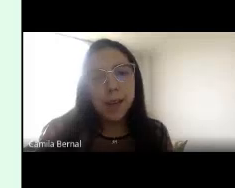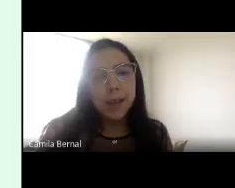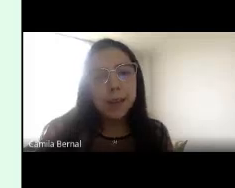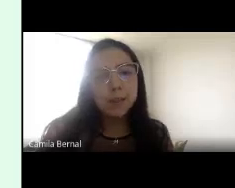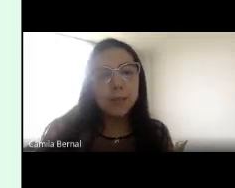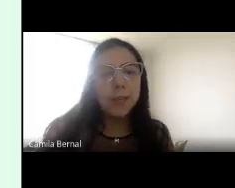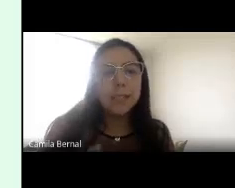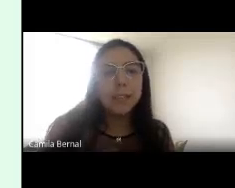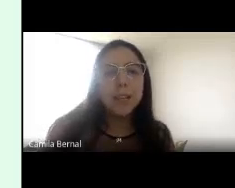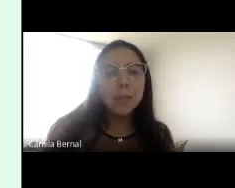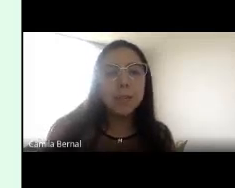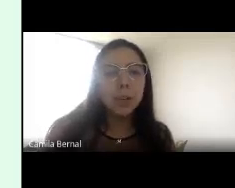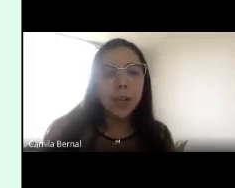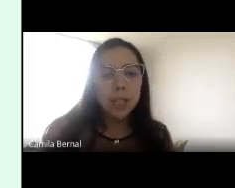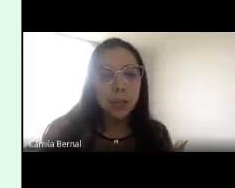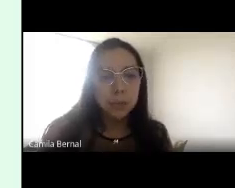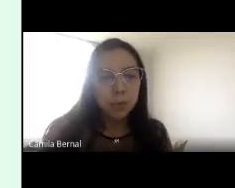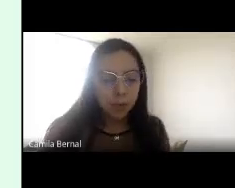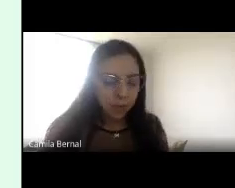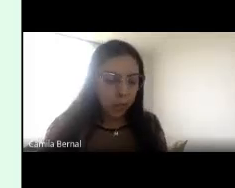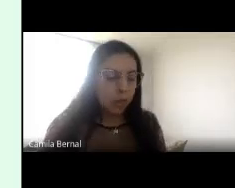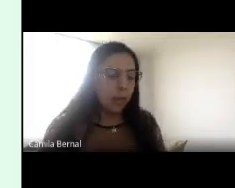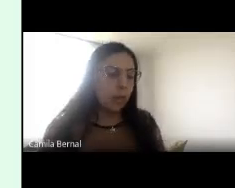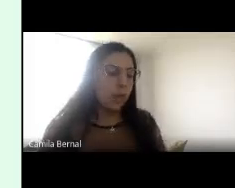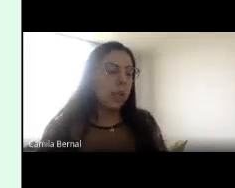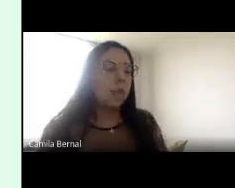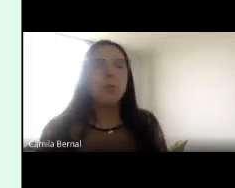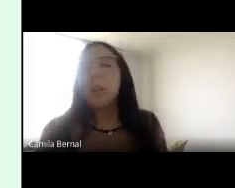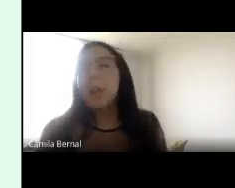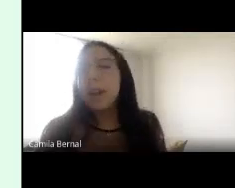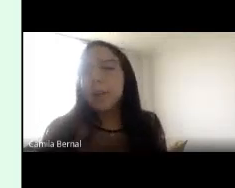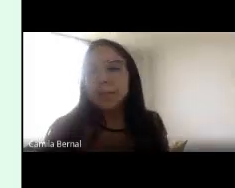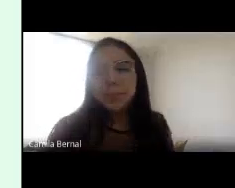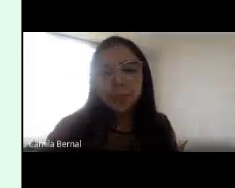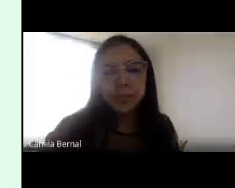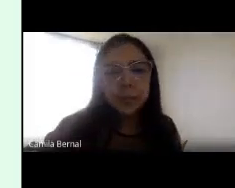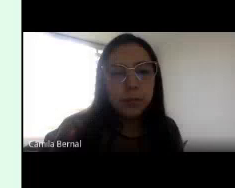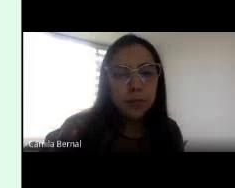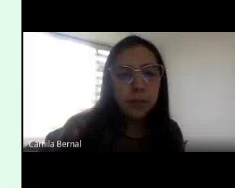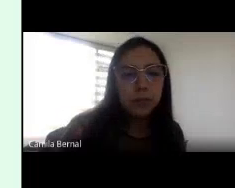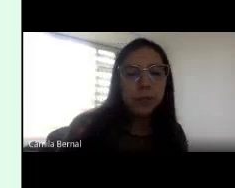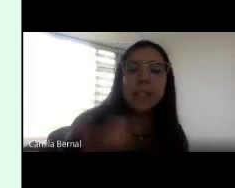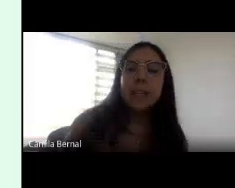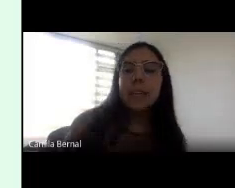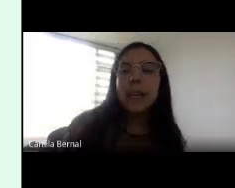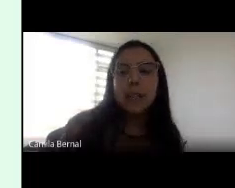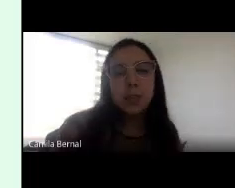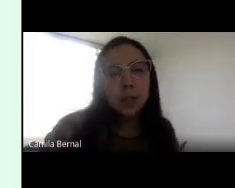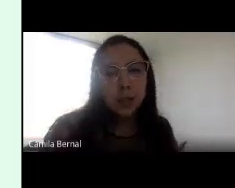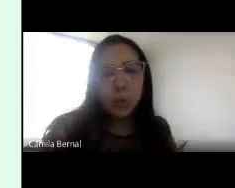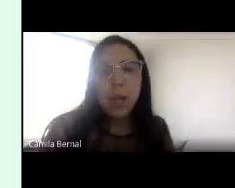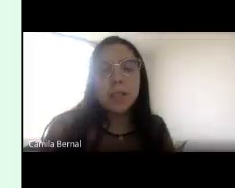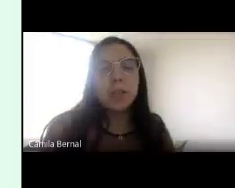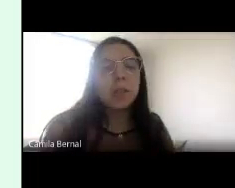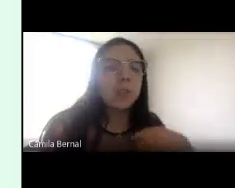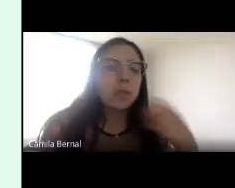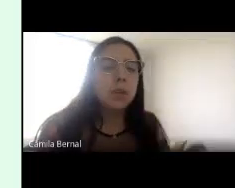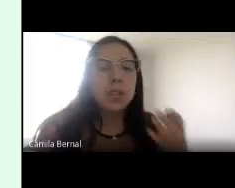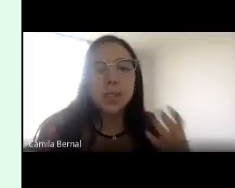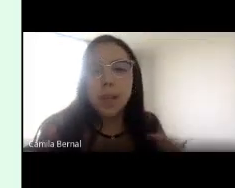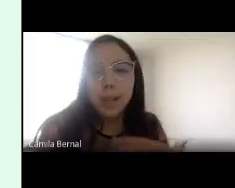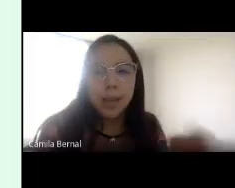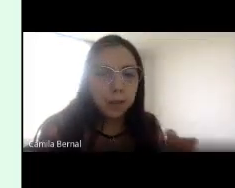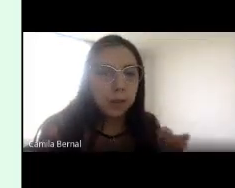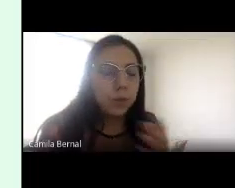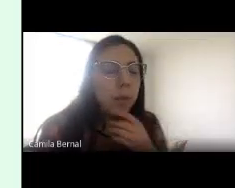a la actividad de microorganismos debido a la descarga de desechos industriales. Entonces, cuando